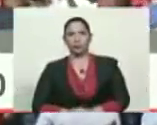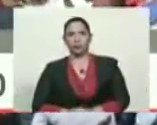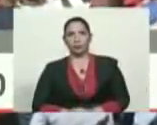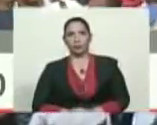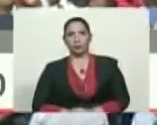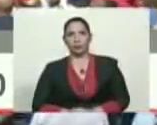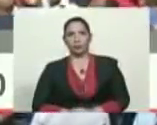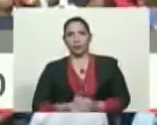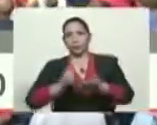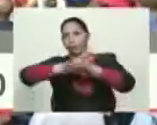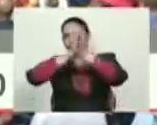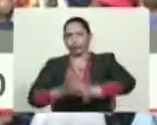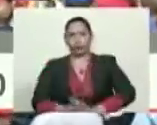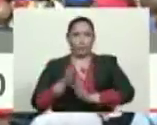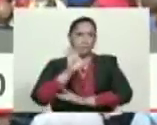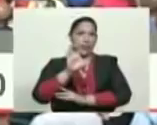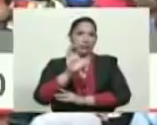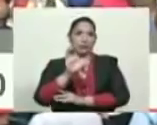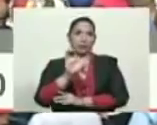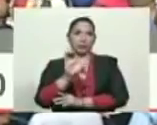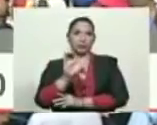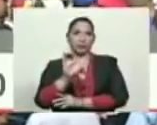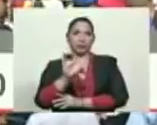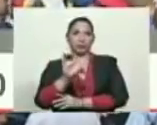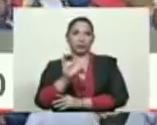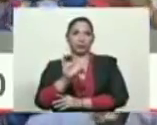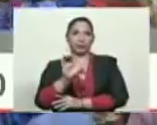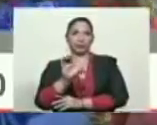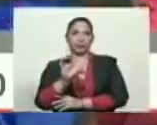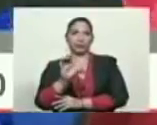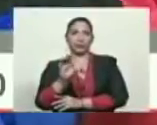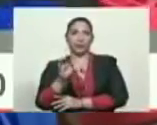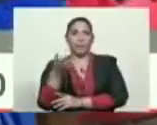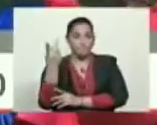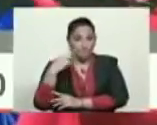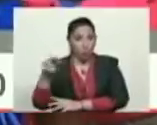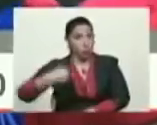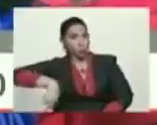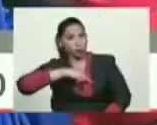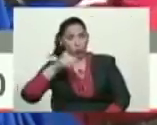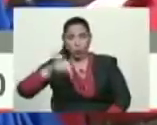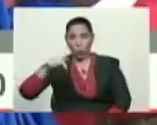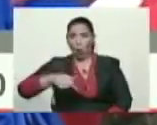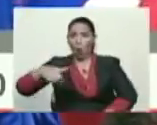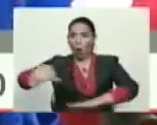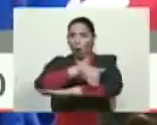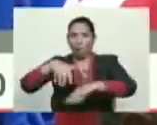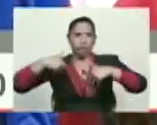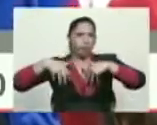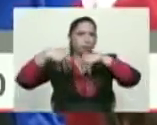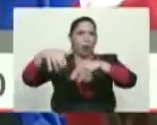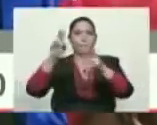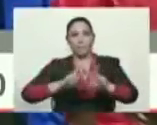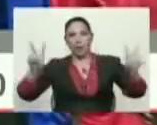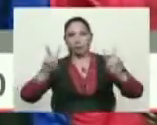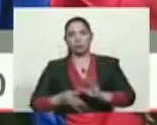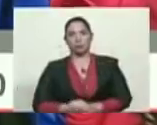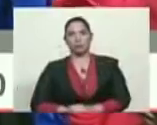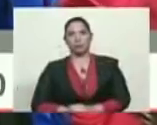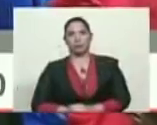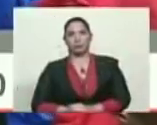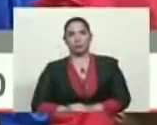para la destrucción de una patria. Por eso nosotros hoy estamos en la calle, en paz,